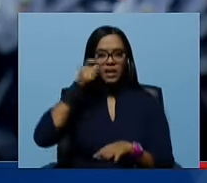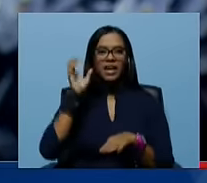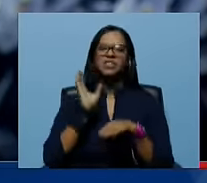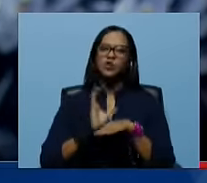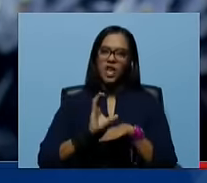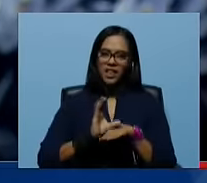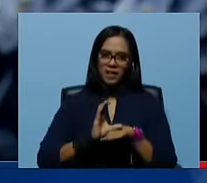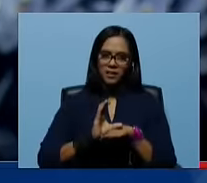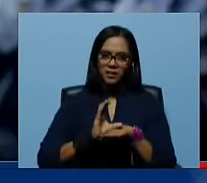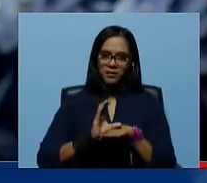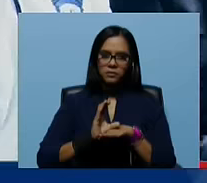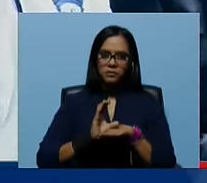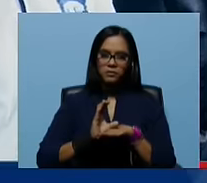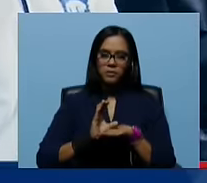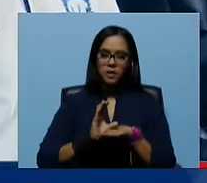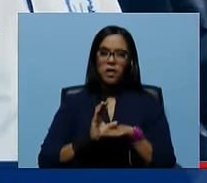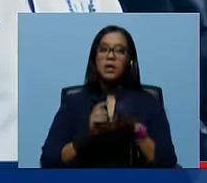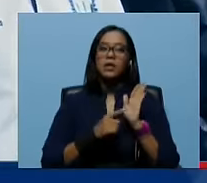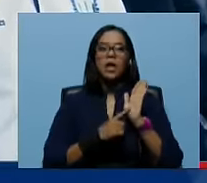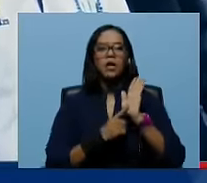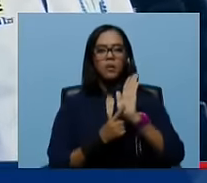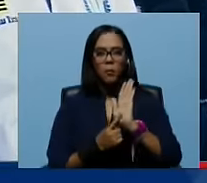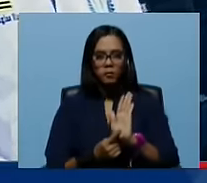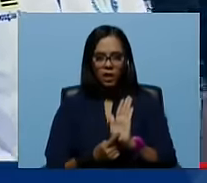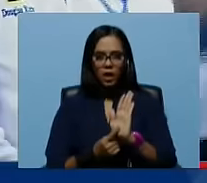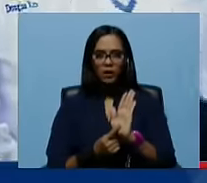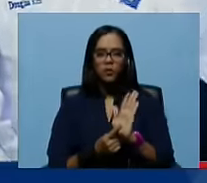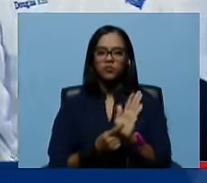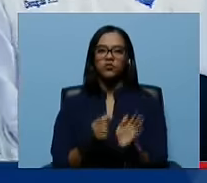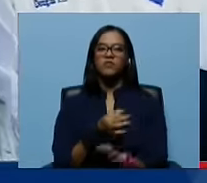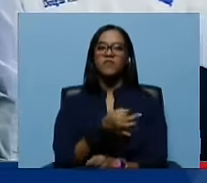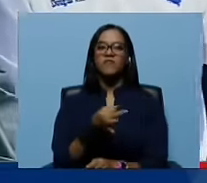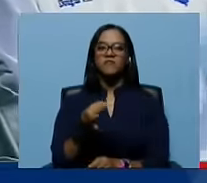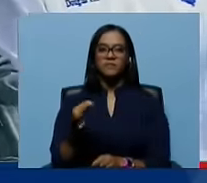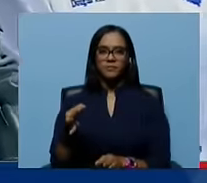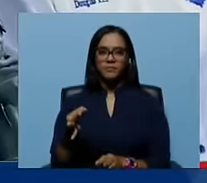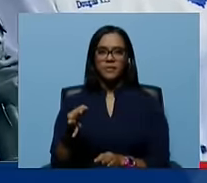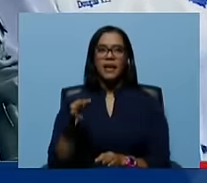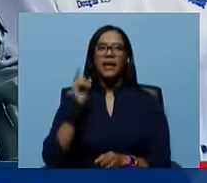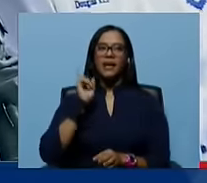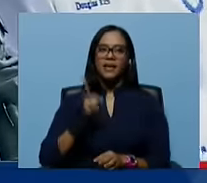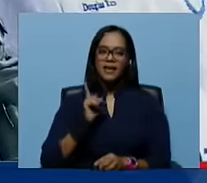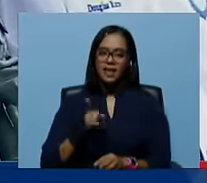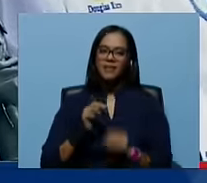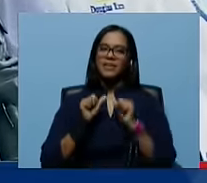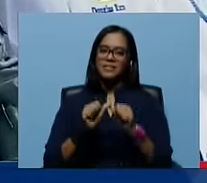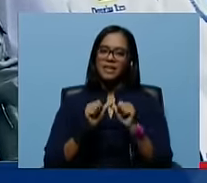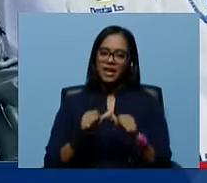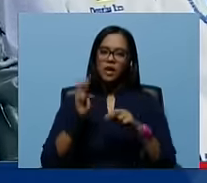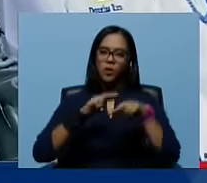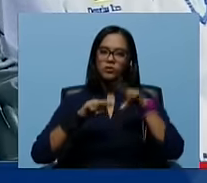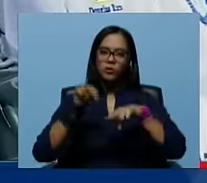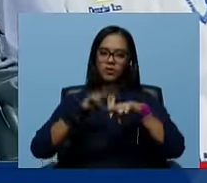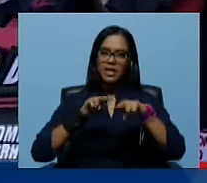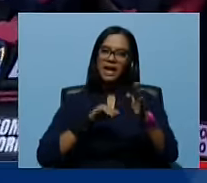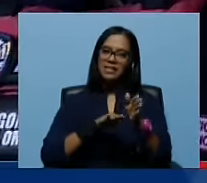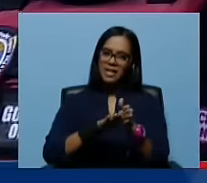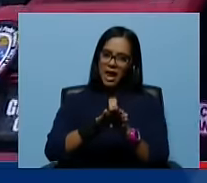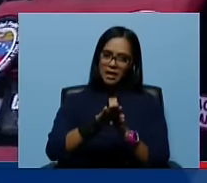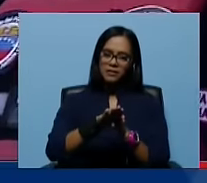ciudadana que ha demostrado su eficiencia y que debe seguir construyéndose hacia